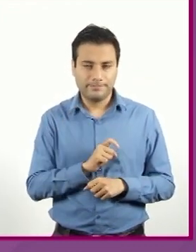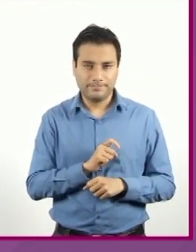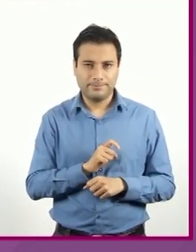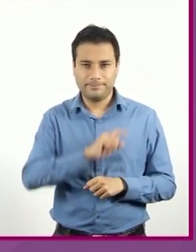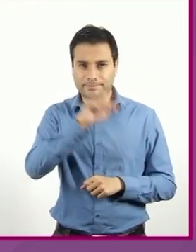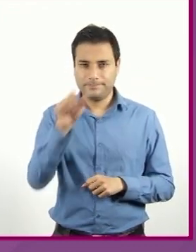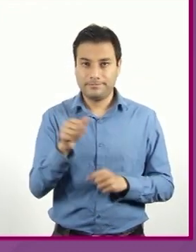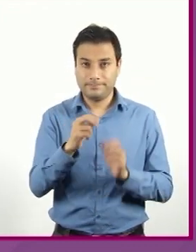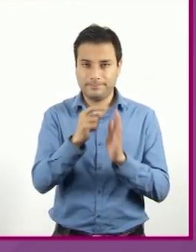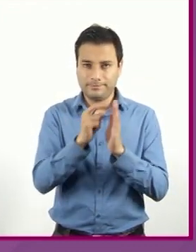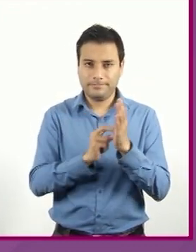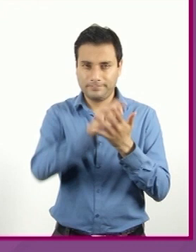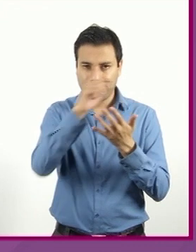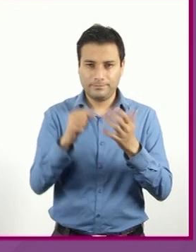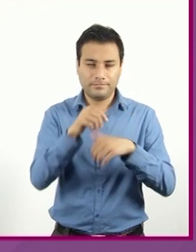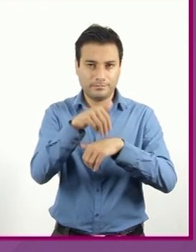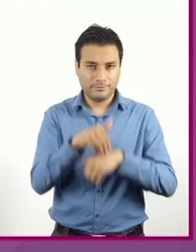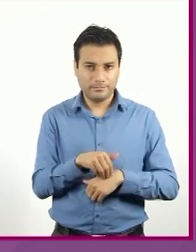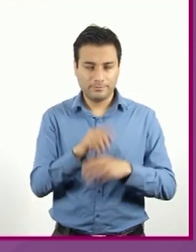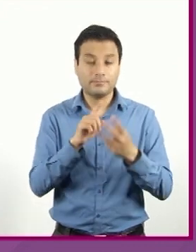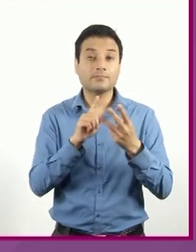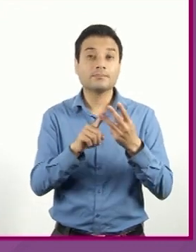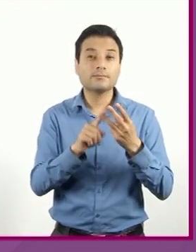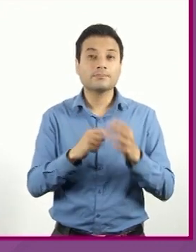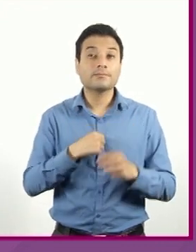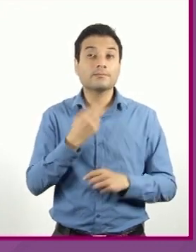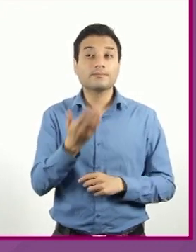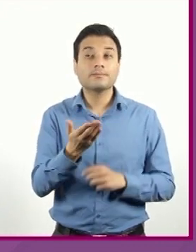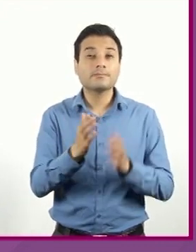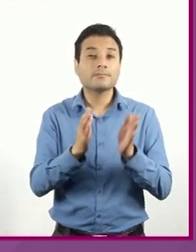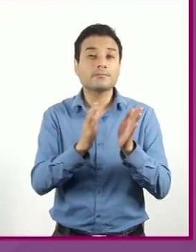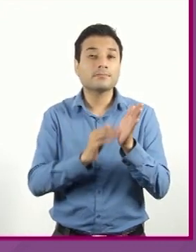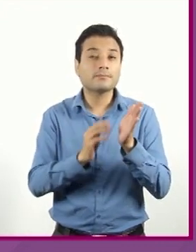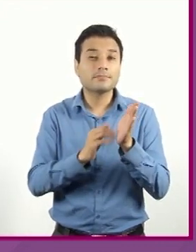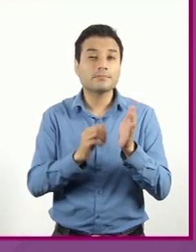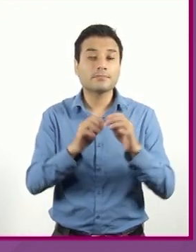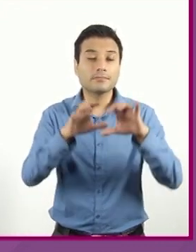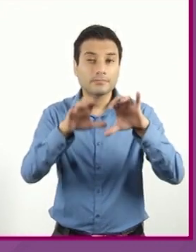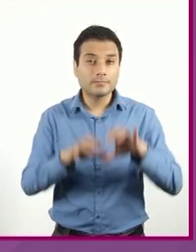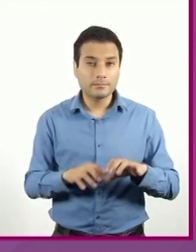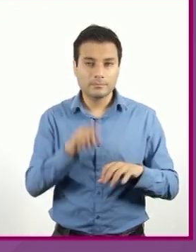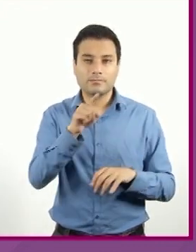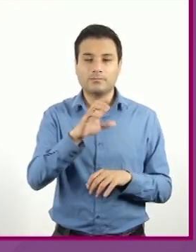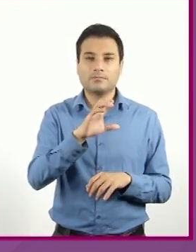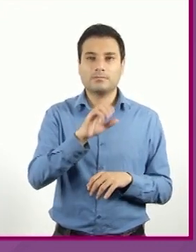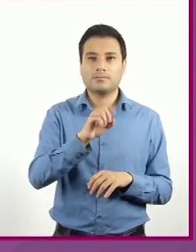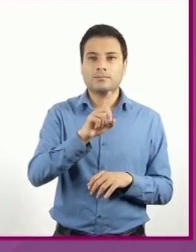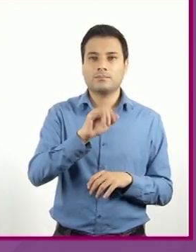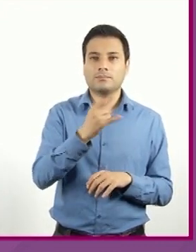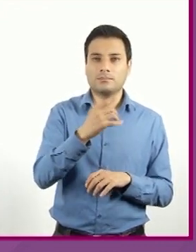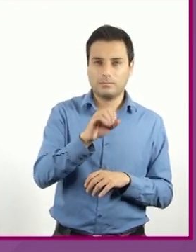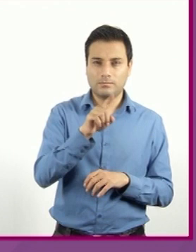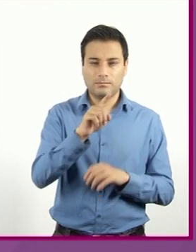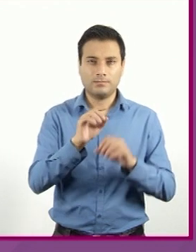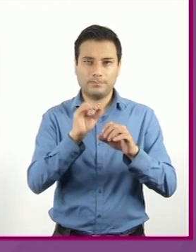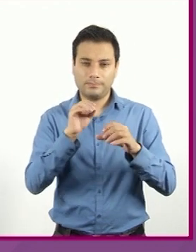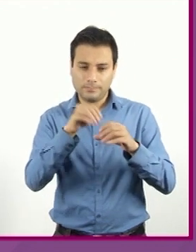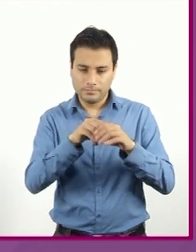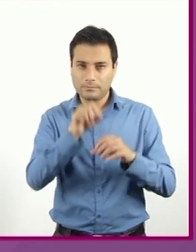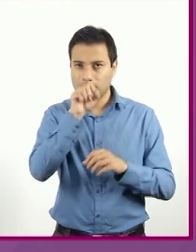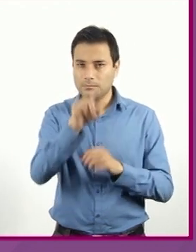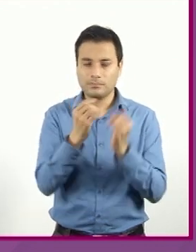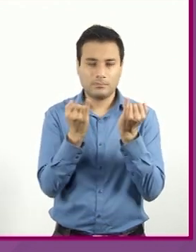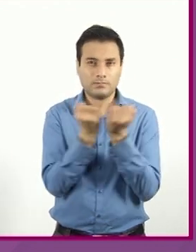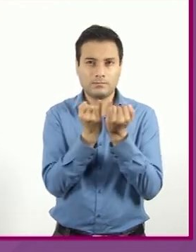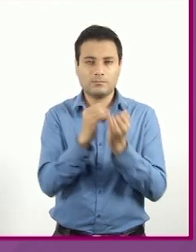las instrucciones. 3. Para la solicitud, introduce el código de modelo y el NIF/SIF del